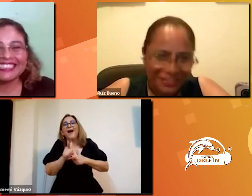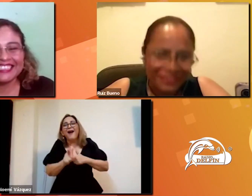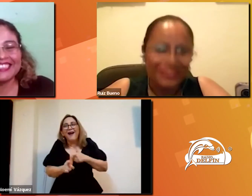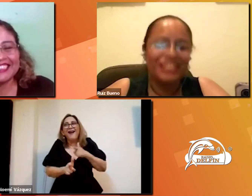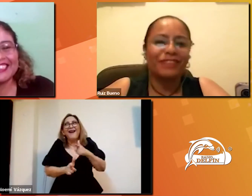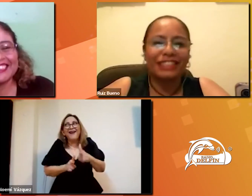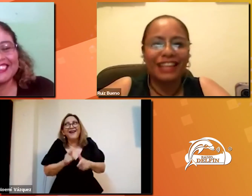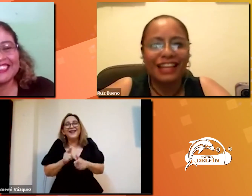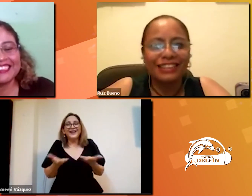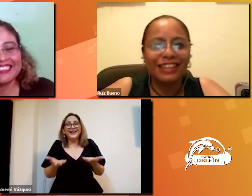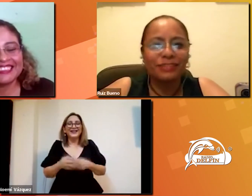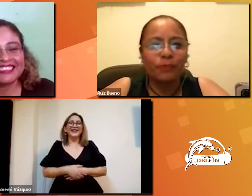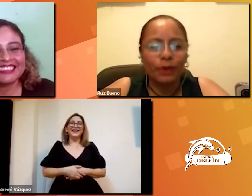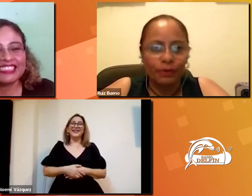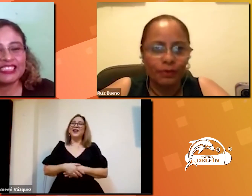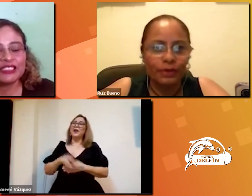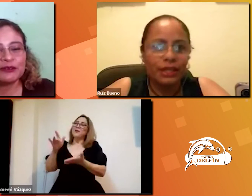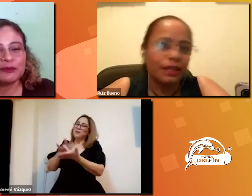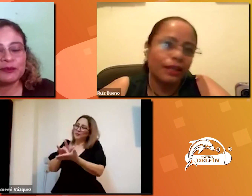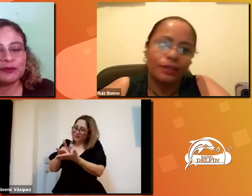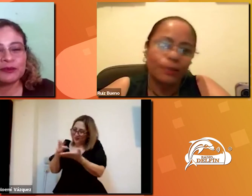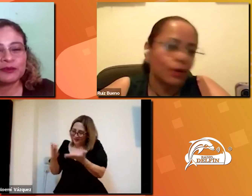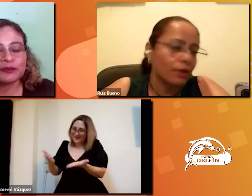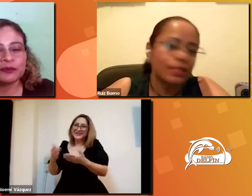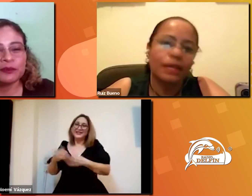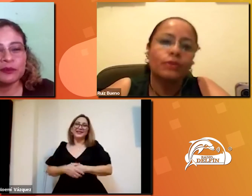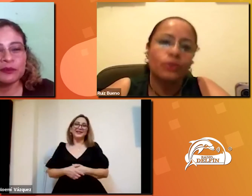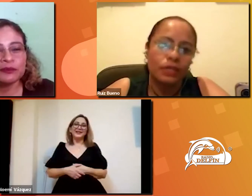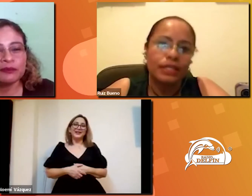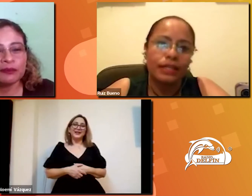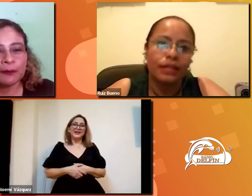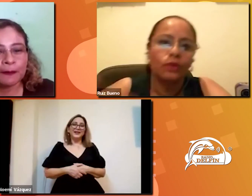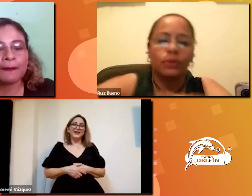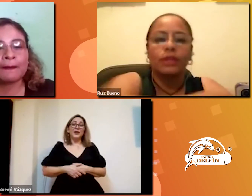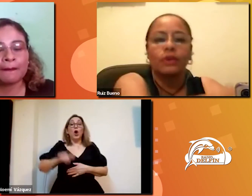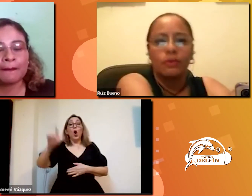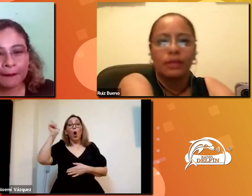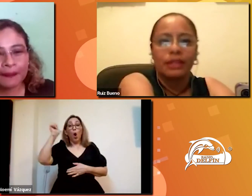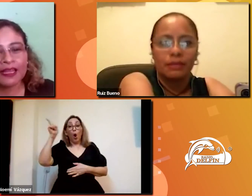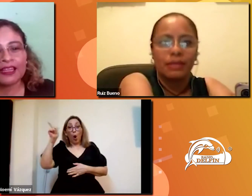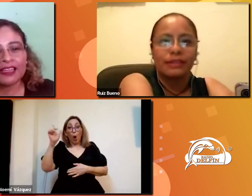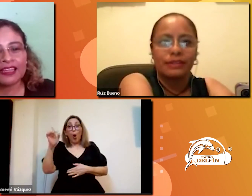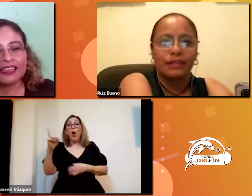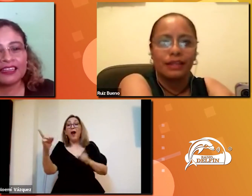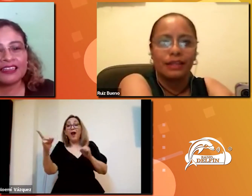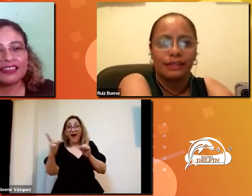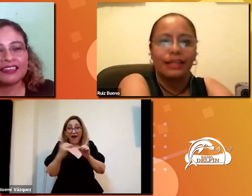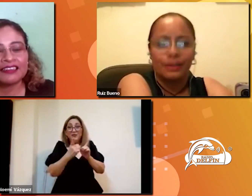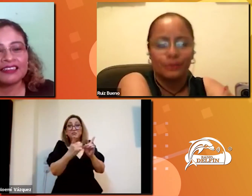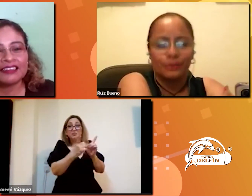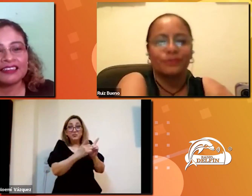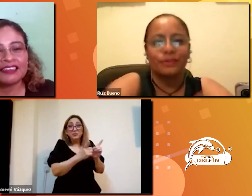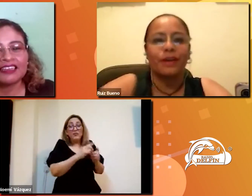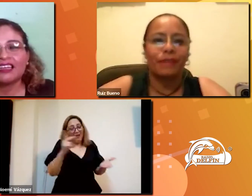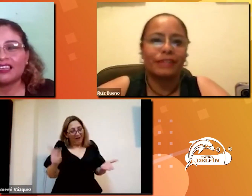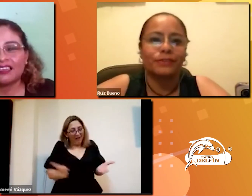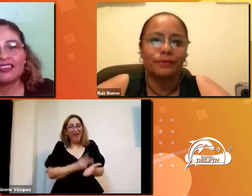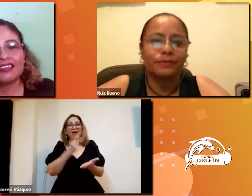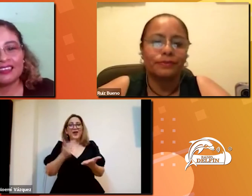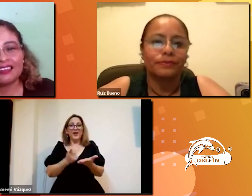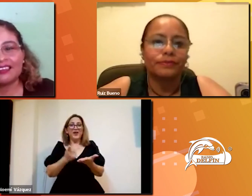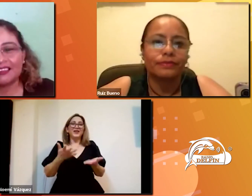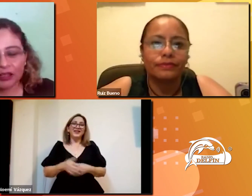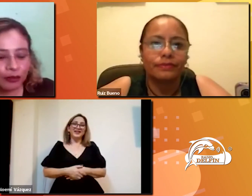Entonces, muchísimas gracias y espero que sigamos coincidiendo y pudiendo compartir más escenarios. Un